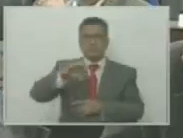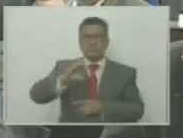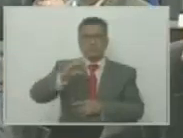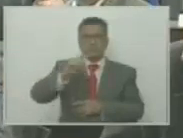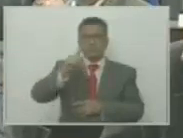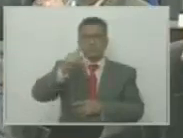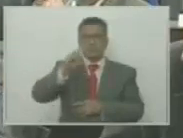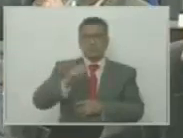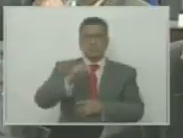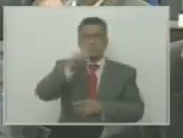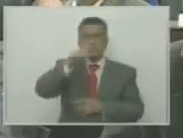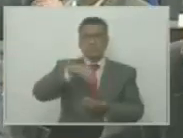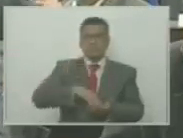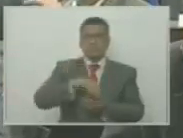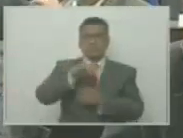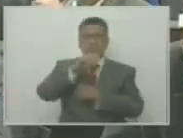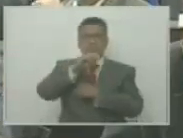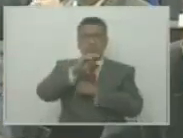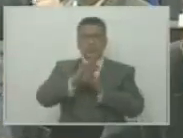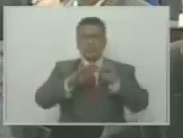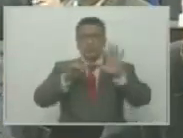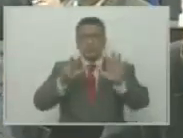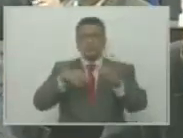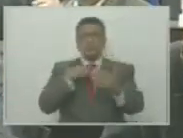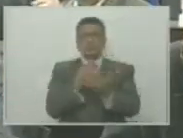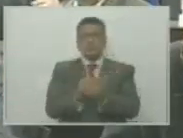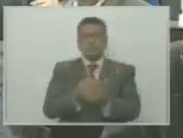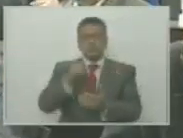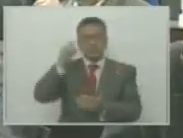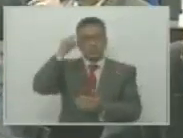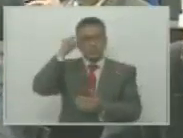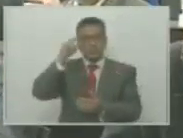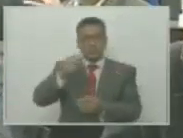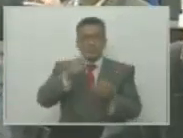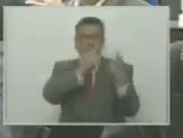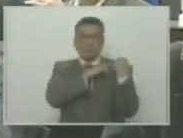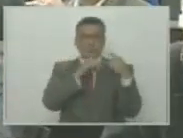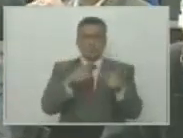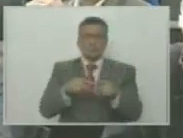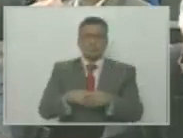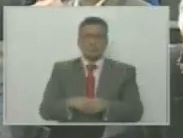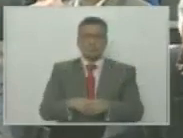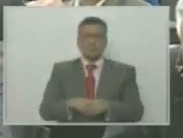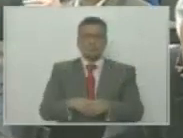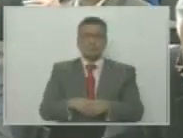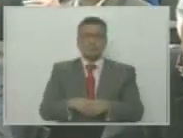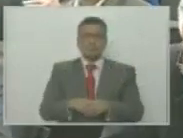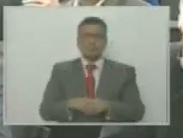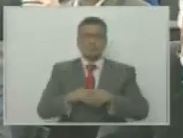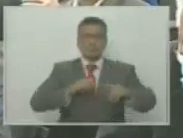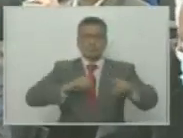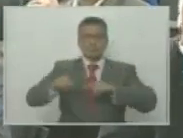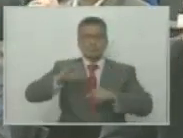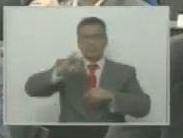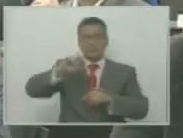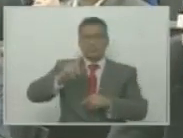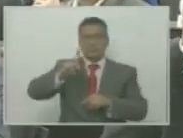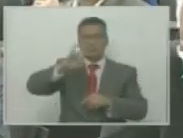en 1498 hasta el día que asumió el poder Diego de